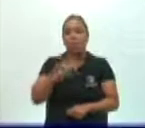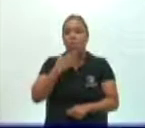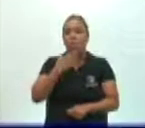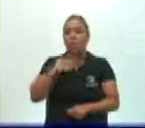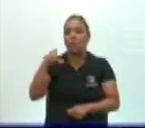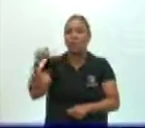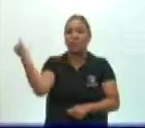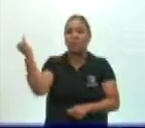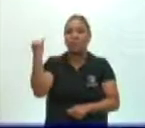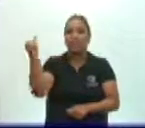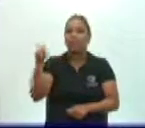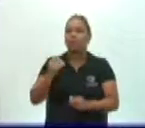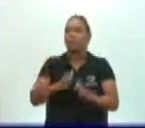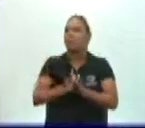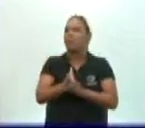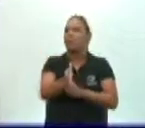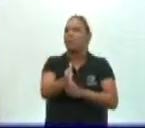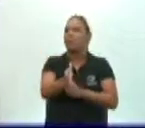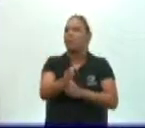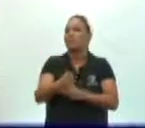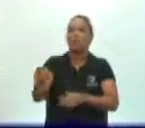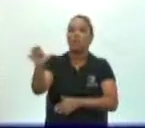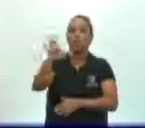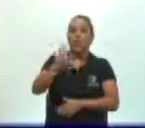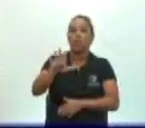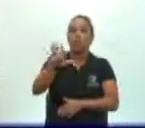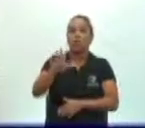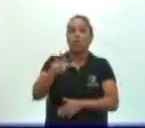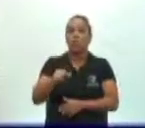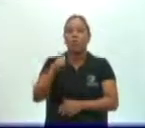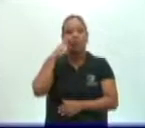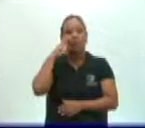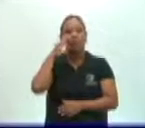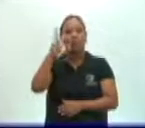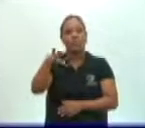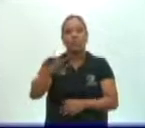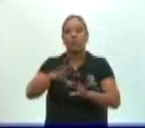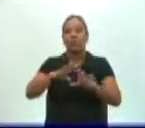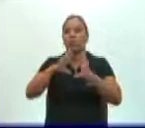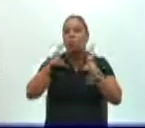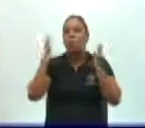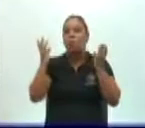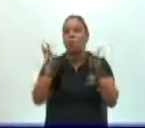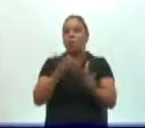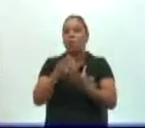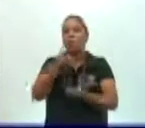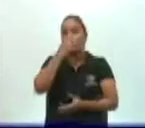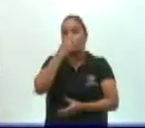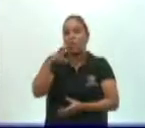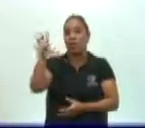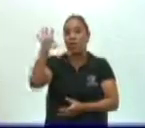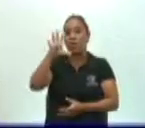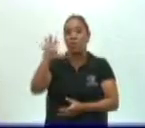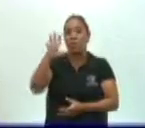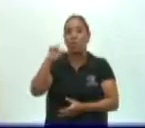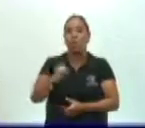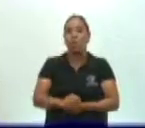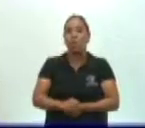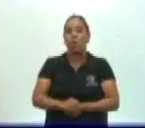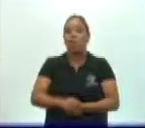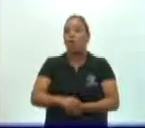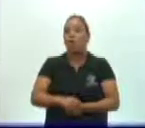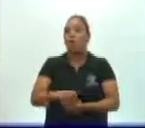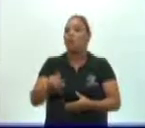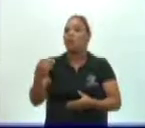trasciende los marcos europeos a una visión mundial desde Europa hacia el mundo, con la consolidación de los